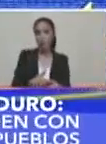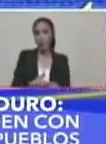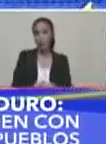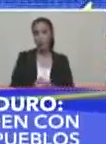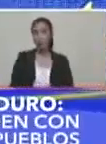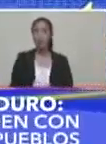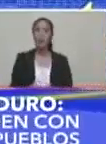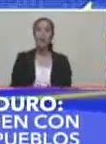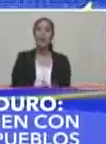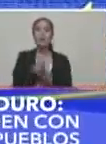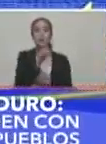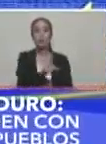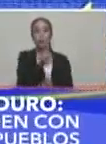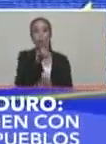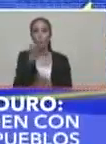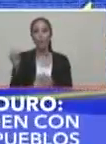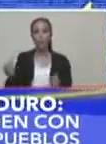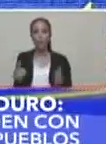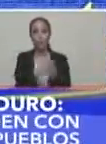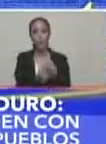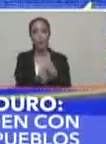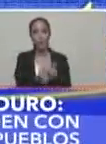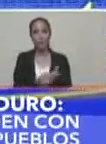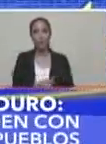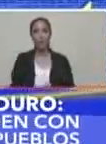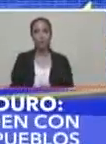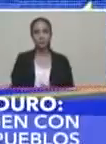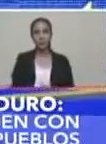120 millones, 20 mil, estamos hablando más de